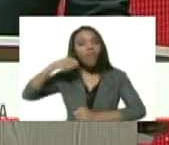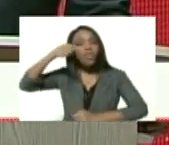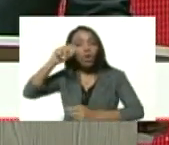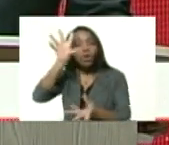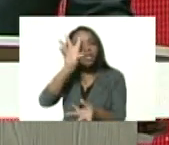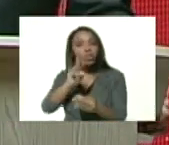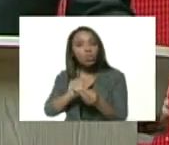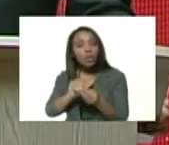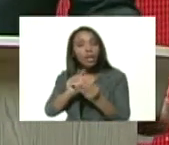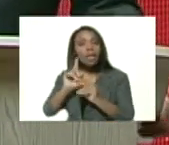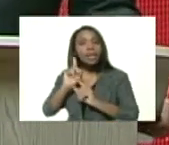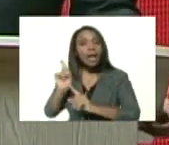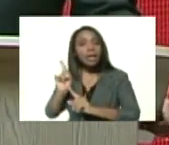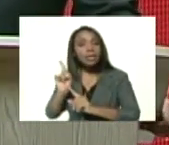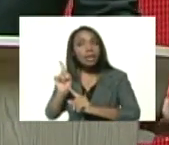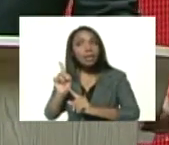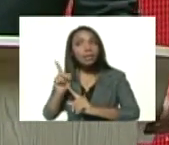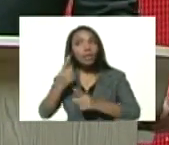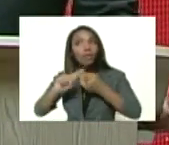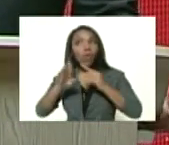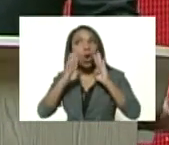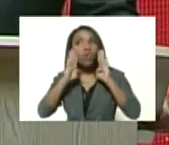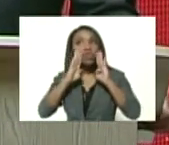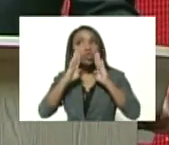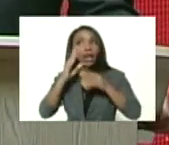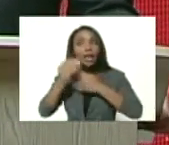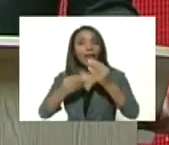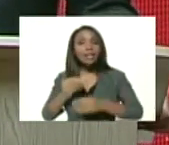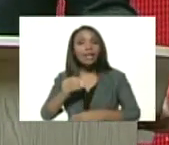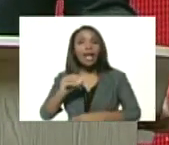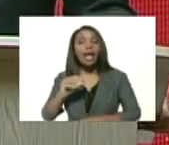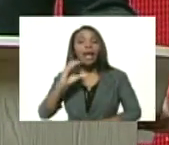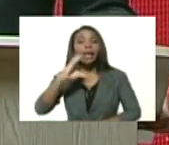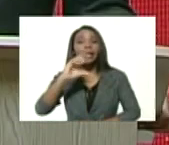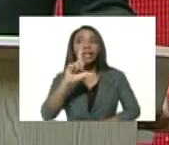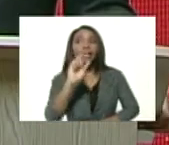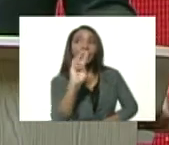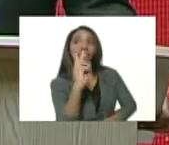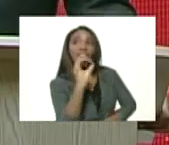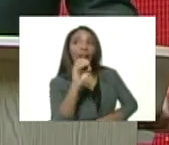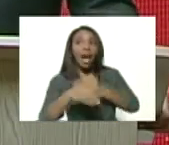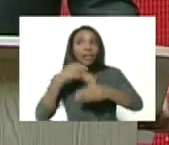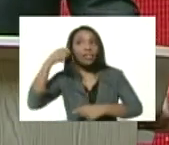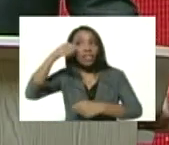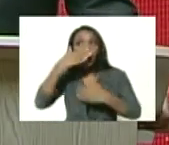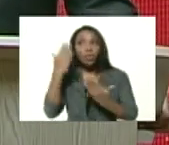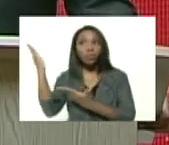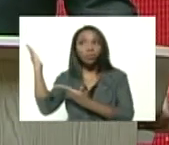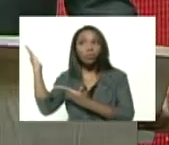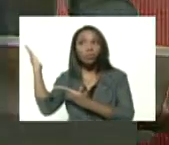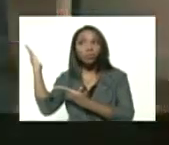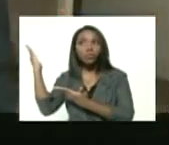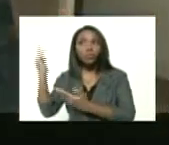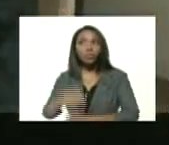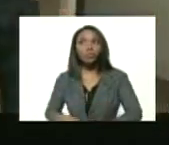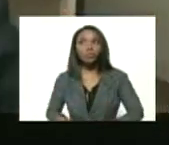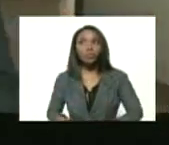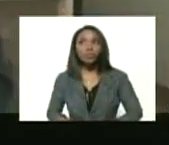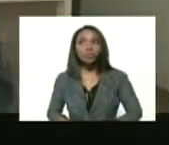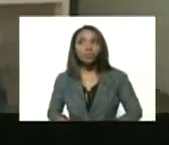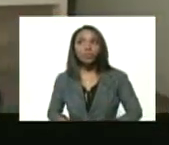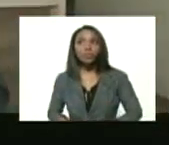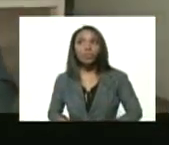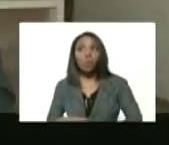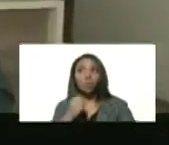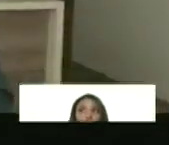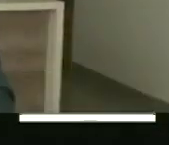resumen de las confesiones que Alcalá Cordones hace en esos videos. Adelante, video. Bueno, este es